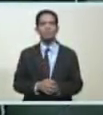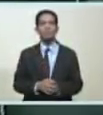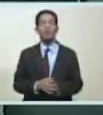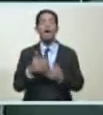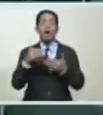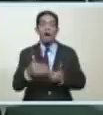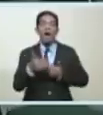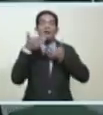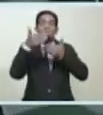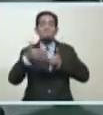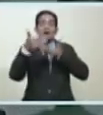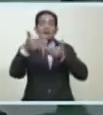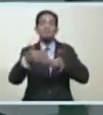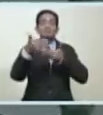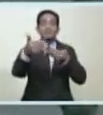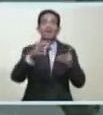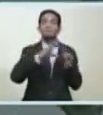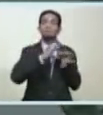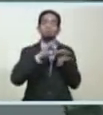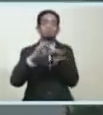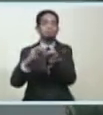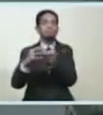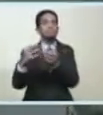Avanzar en las relaciones.